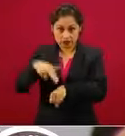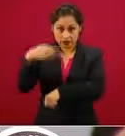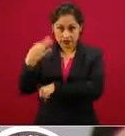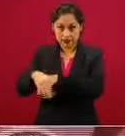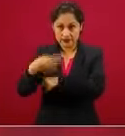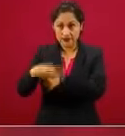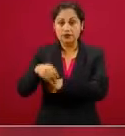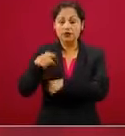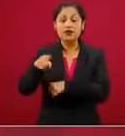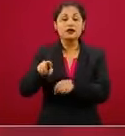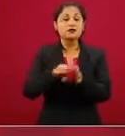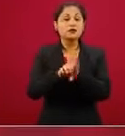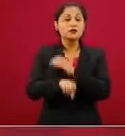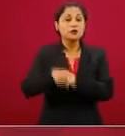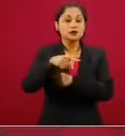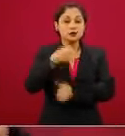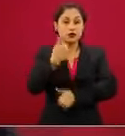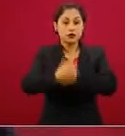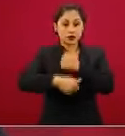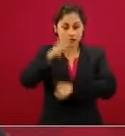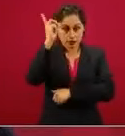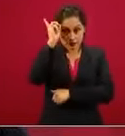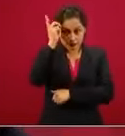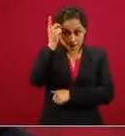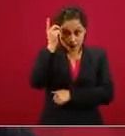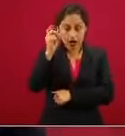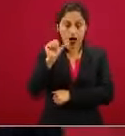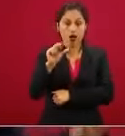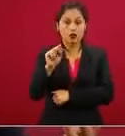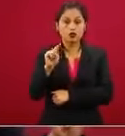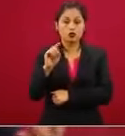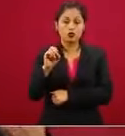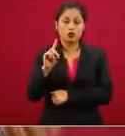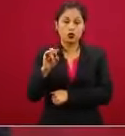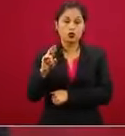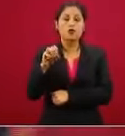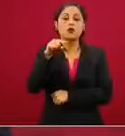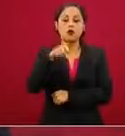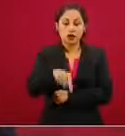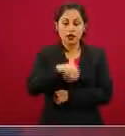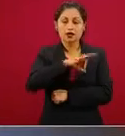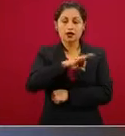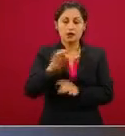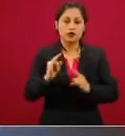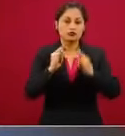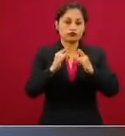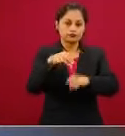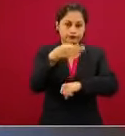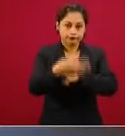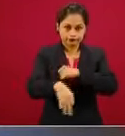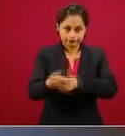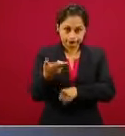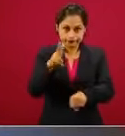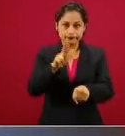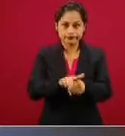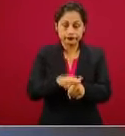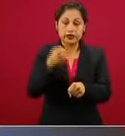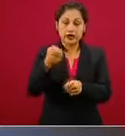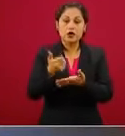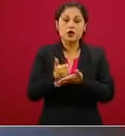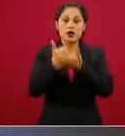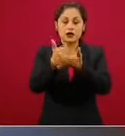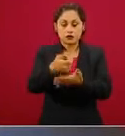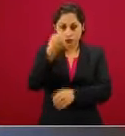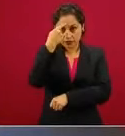en el Autódromo de la Ciudad de México, lo que a su vez va a expandir aún más la capacidad. Entonces, eso hay que hacerlo, como